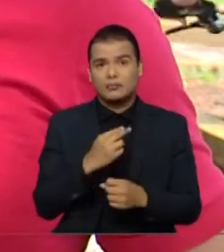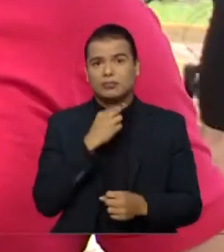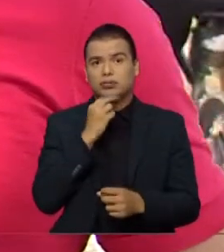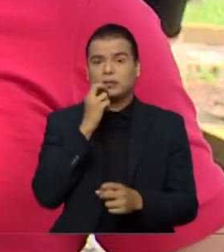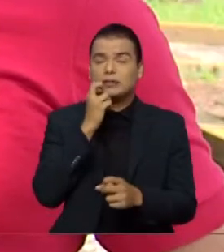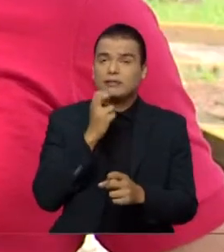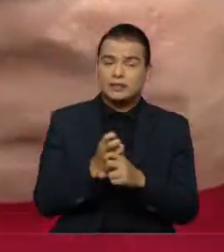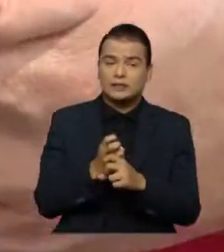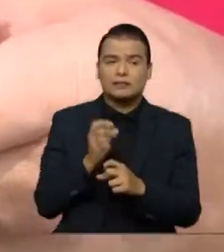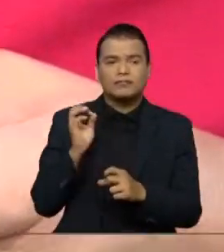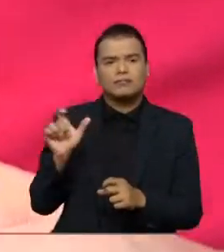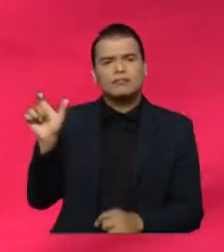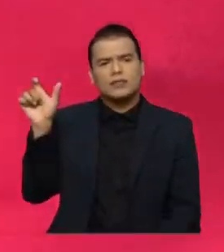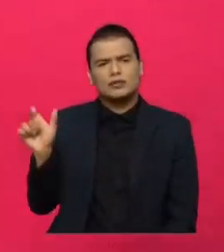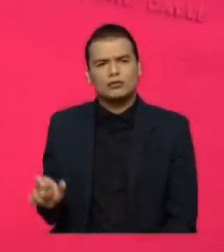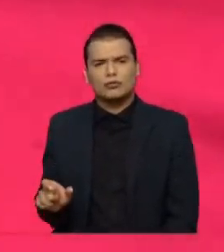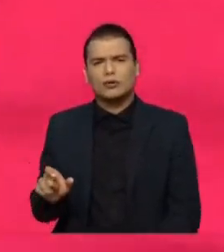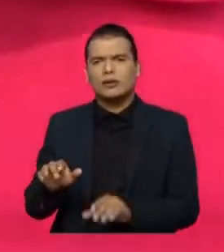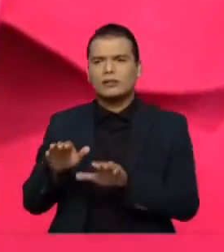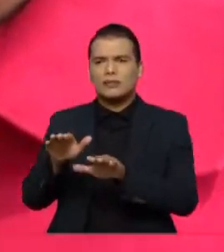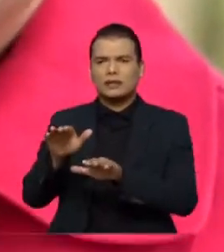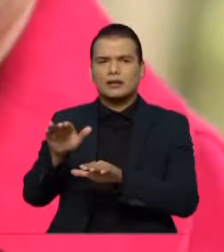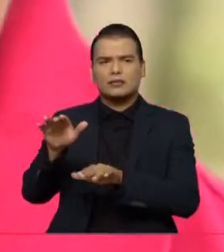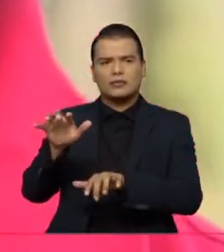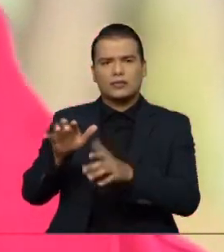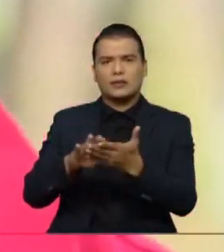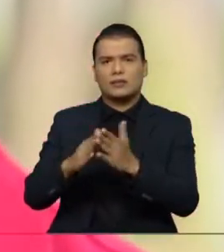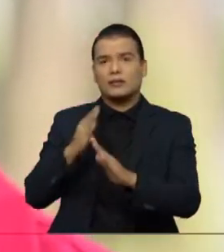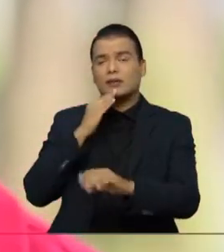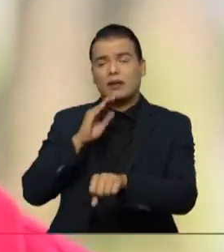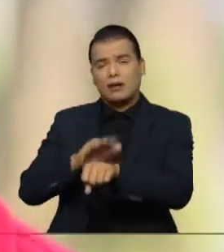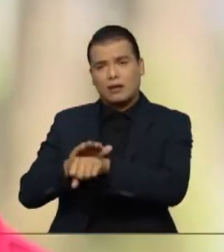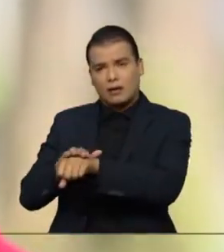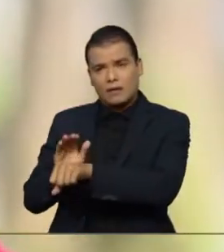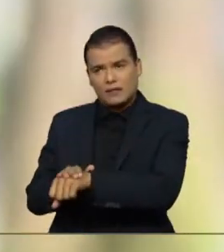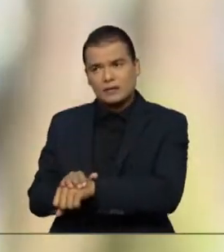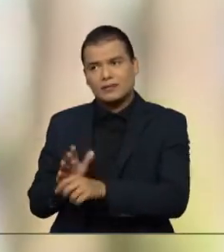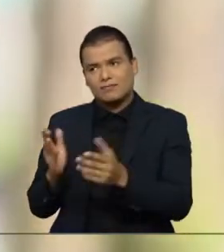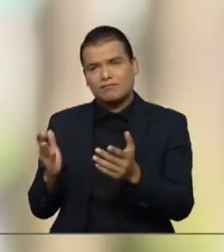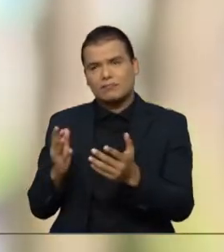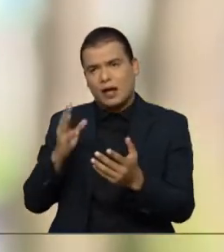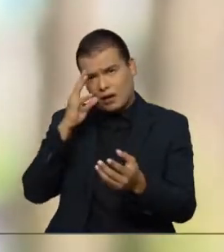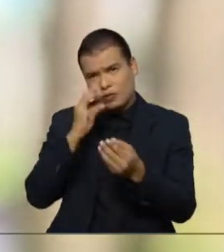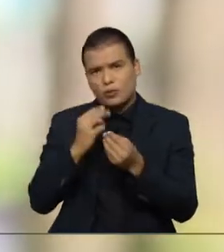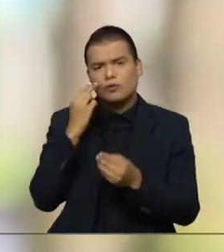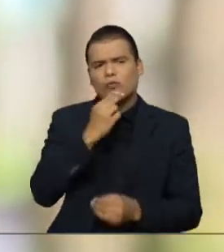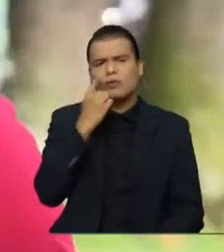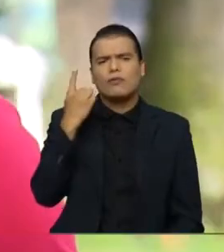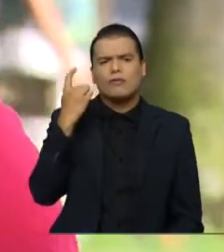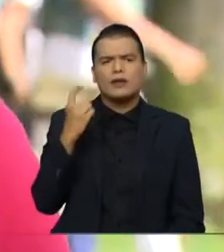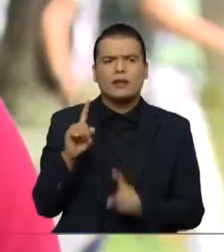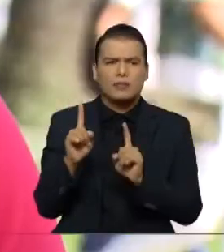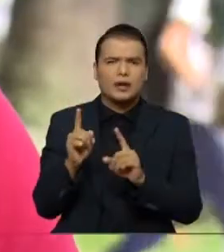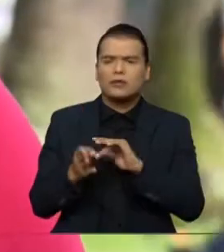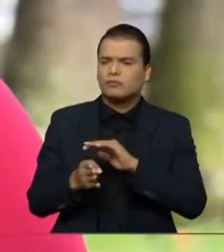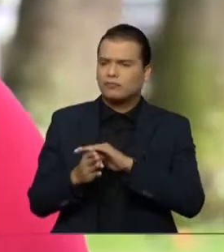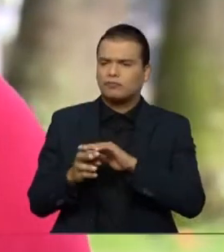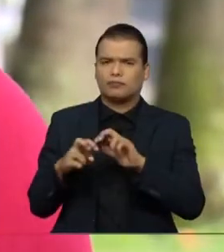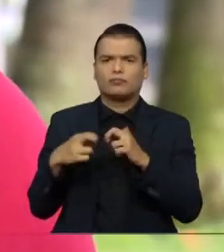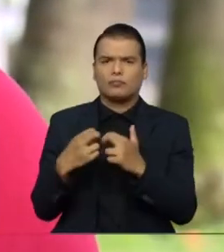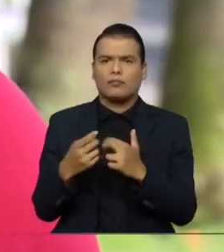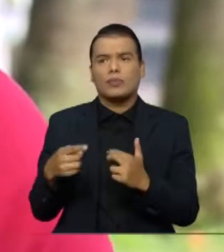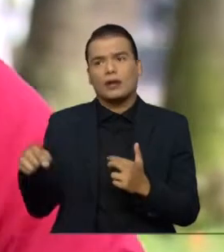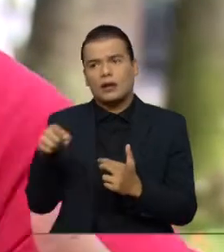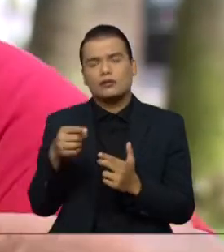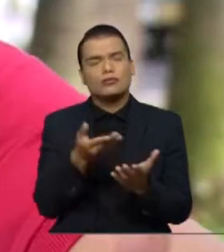Cali garante del encuentro Expreso que aunque hay compromisos por cumplir la mesa sigue en curso se presentó un plan de pagos a los trabajadores